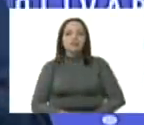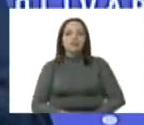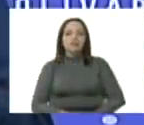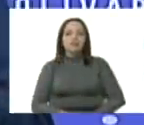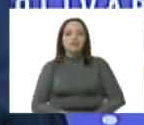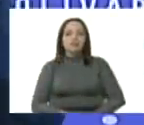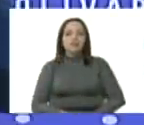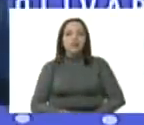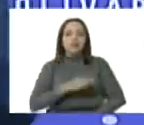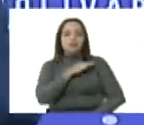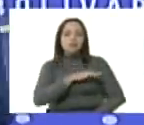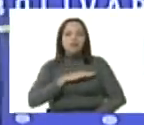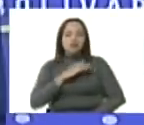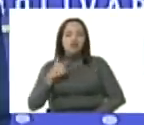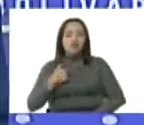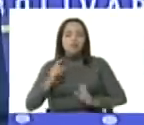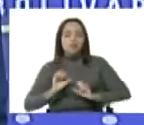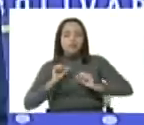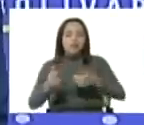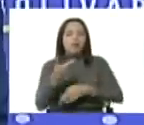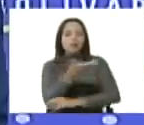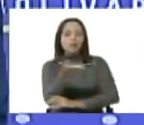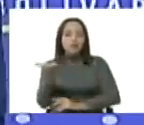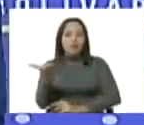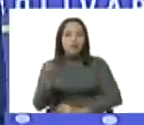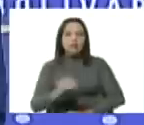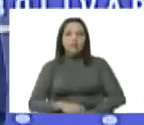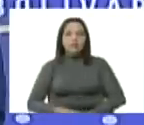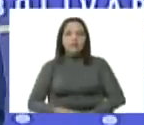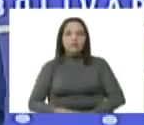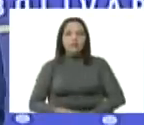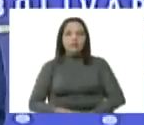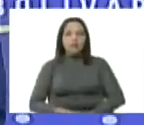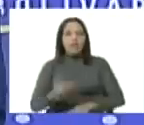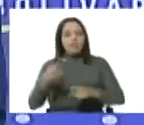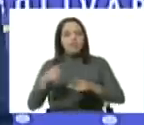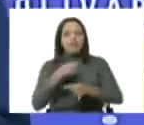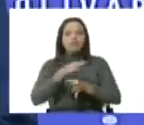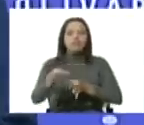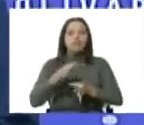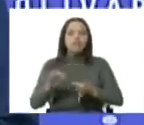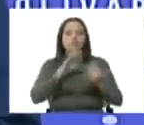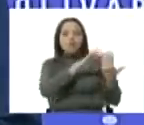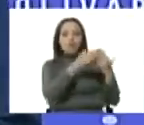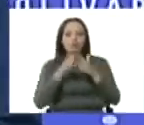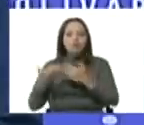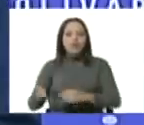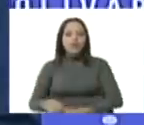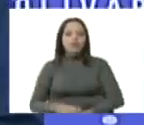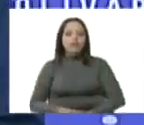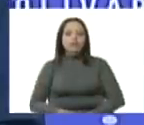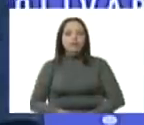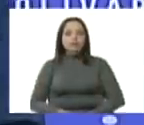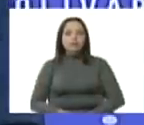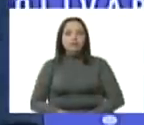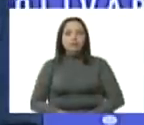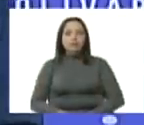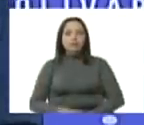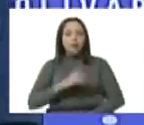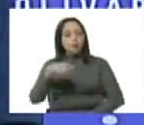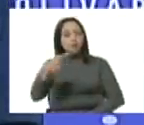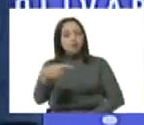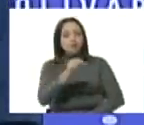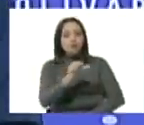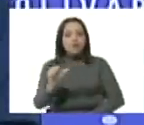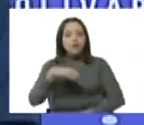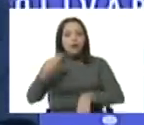Esa misión yo la creé para ustedes, para los municipios, para las comunidades. La próxima semana vamos a